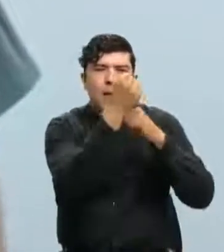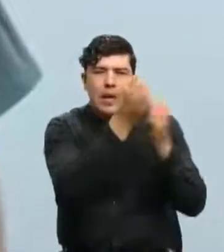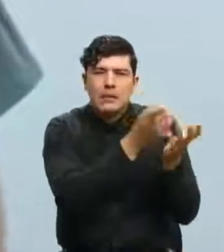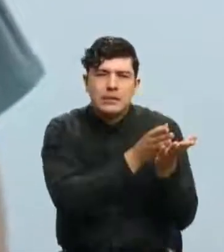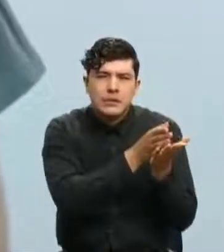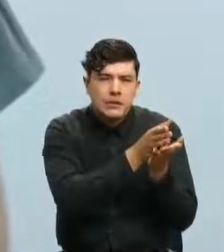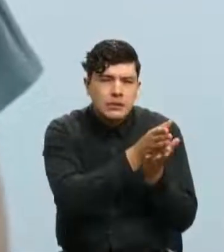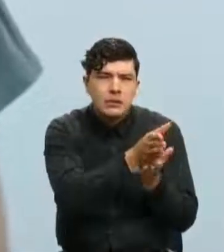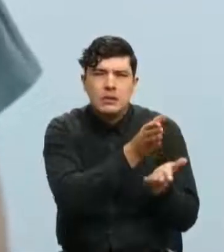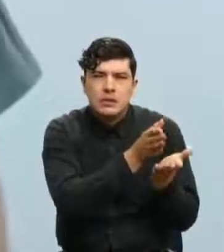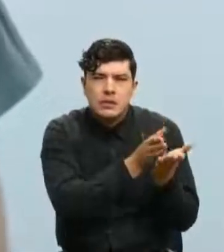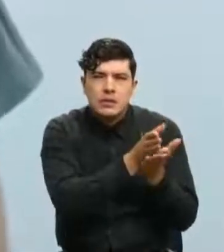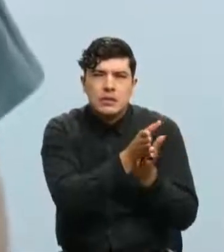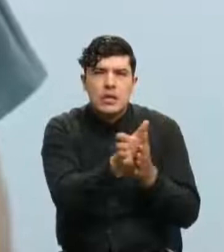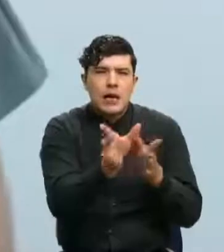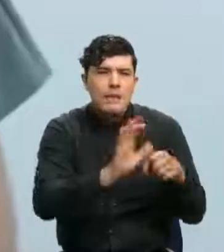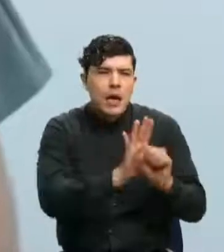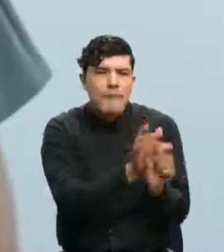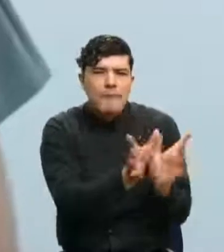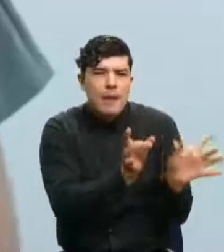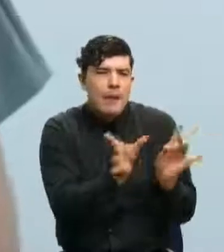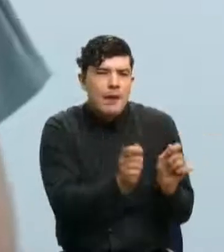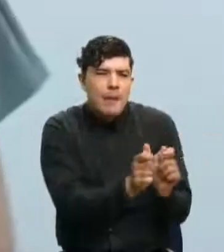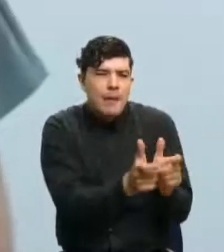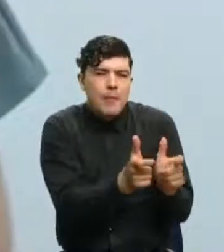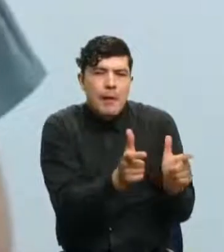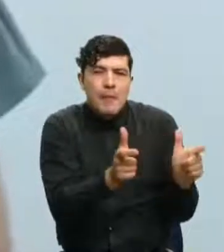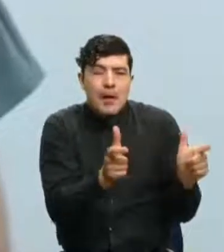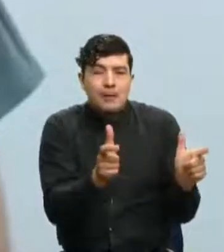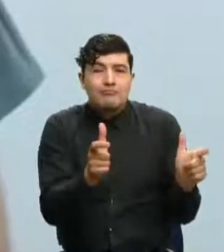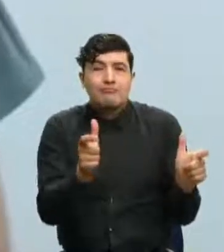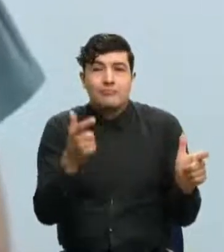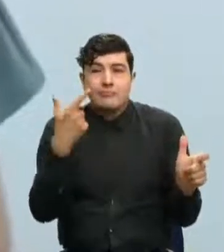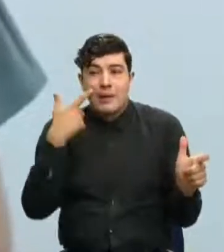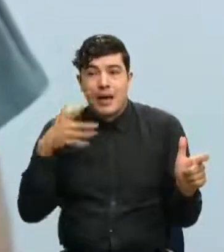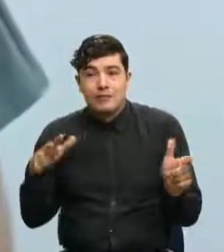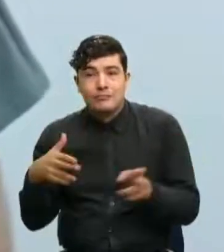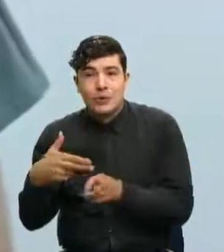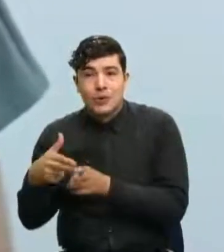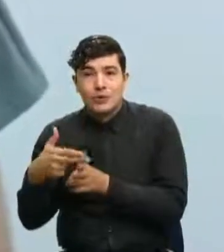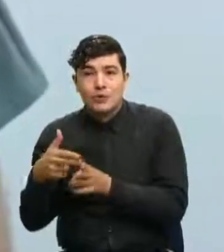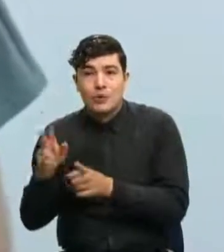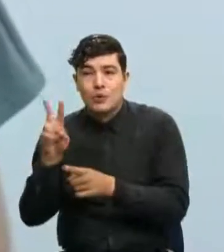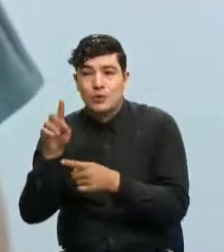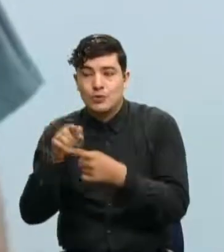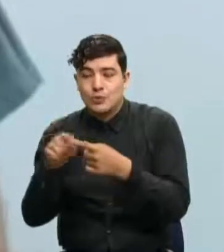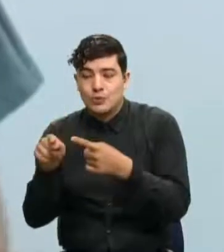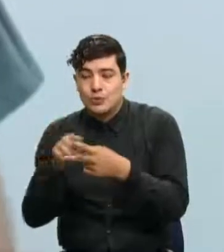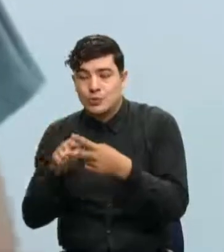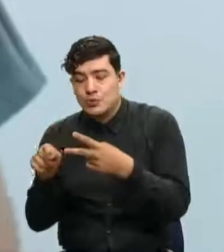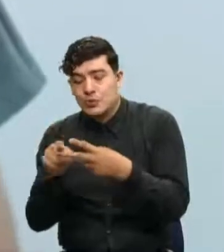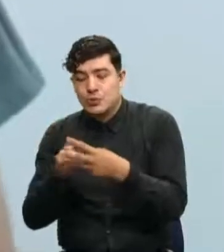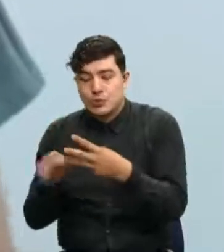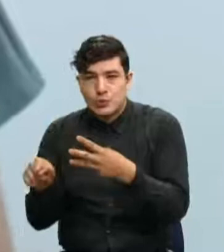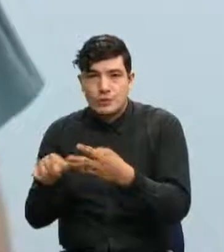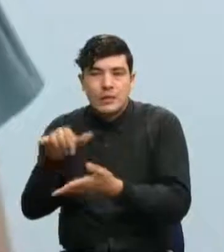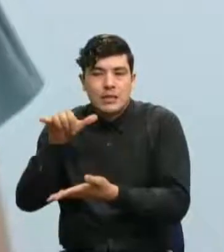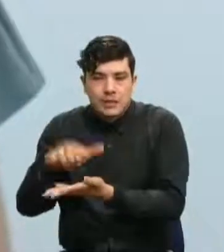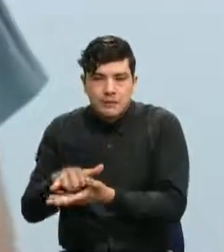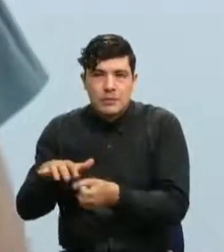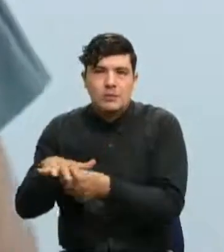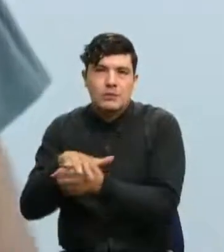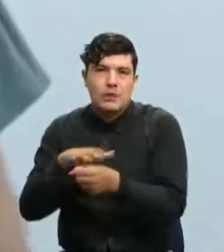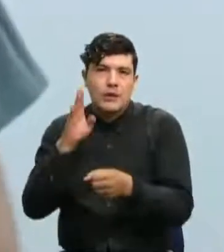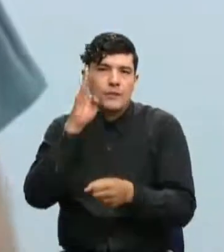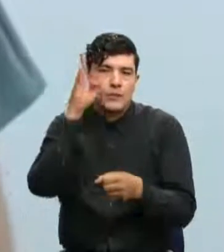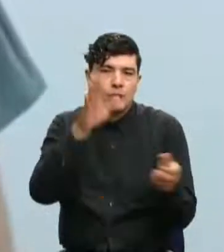la aglomeración. Luego nos esperan 2 o 3 semanas más en las mismas condiciones, aumentando la cantidad de